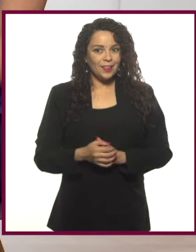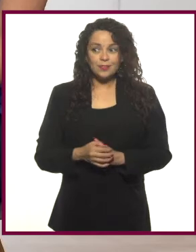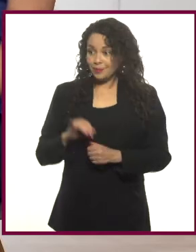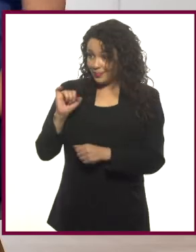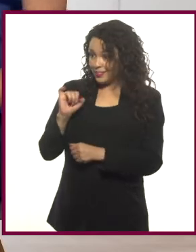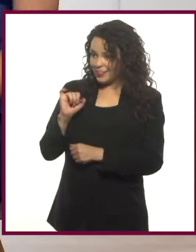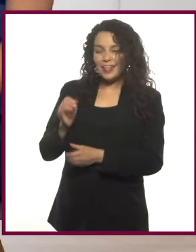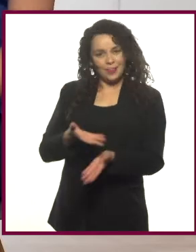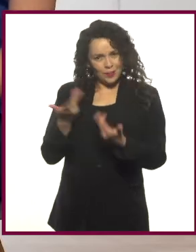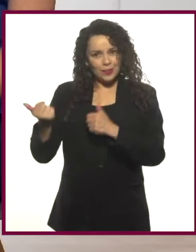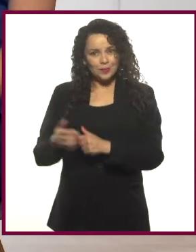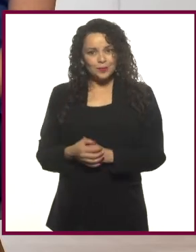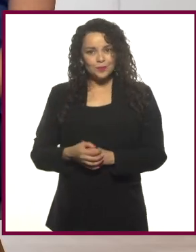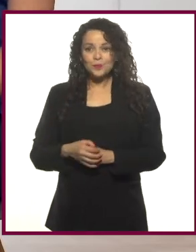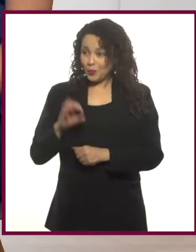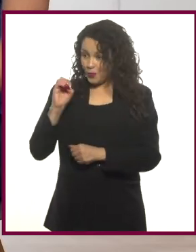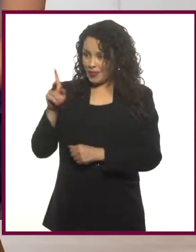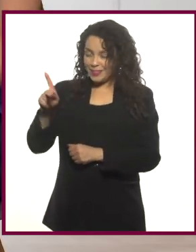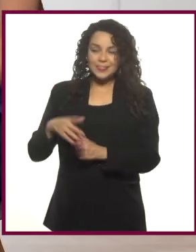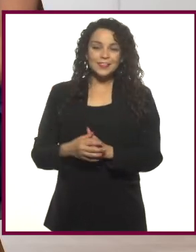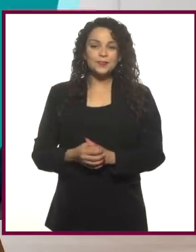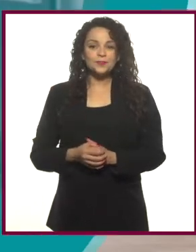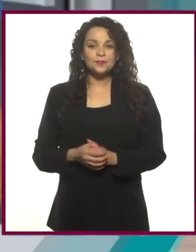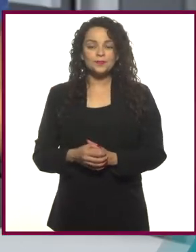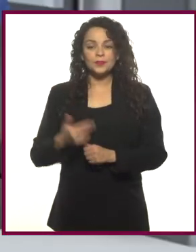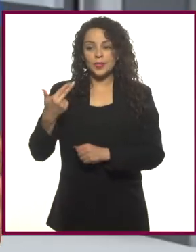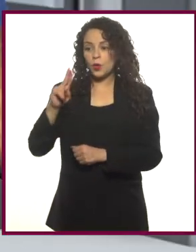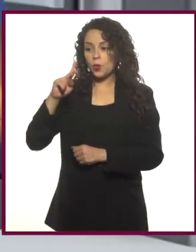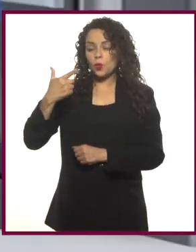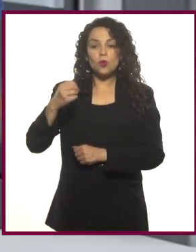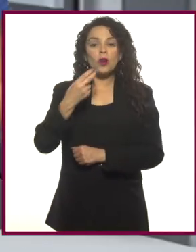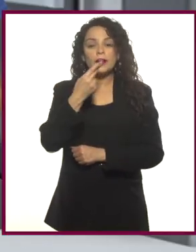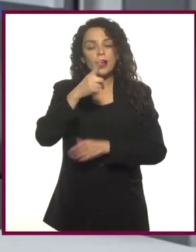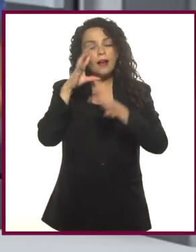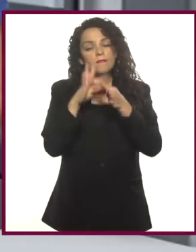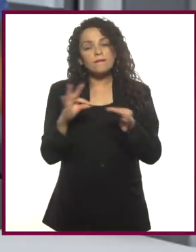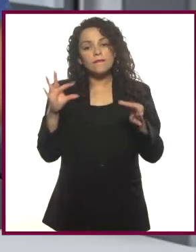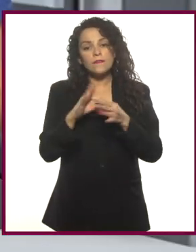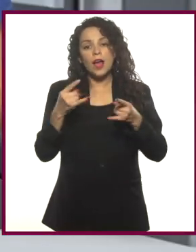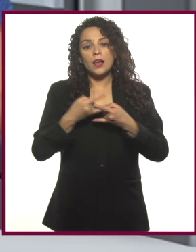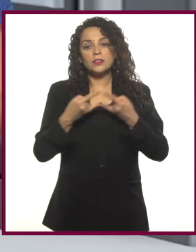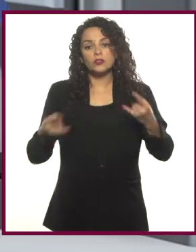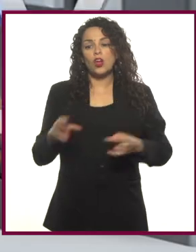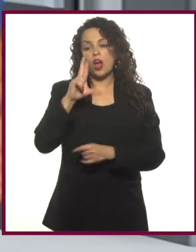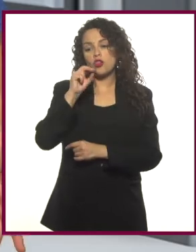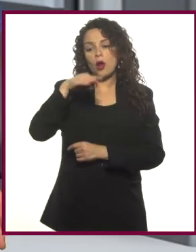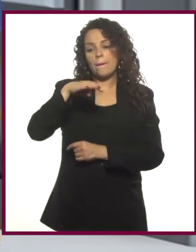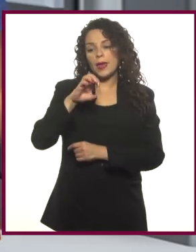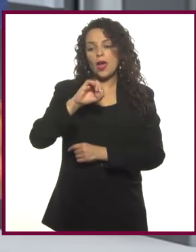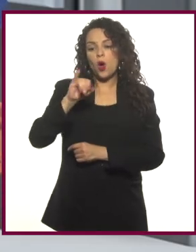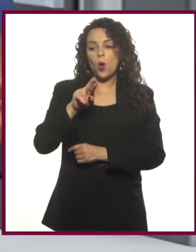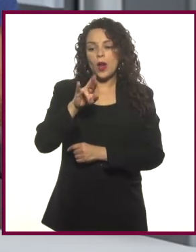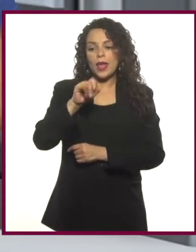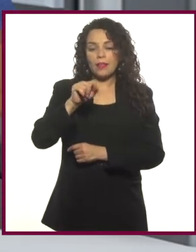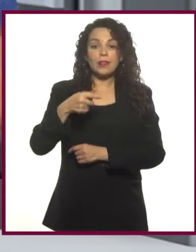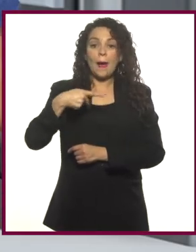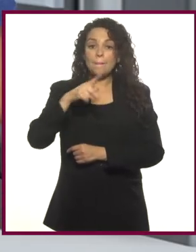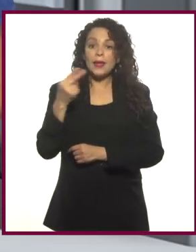suena? ¡Hagámoslo! ¡Órale, va! Imaginemos que Hugo tiene que contarnos la historia de Romeo y Julieta,